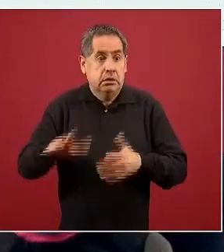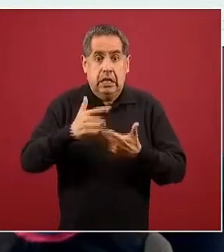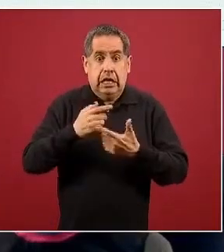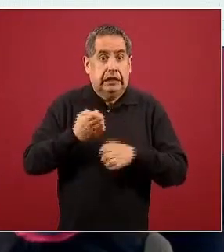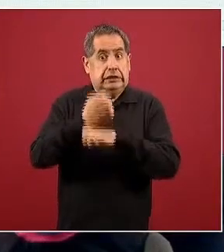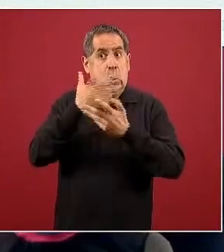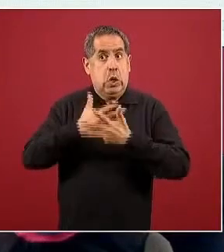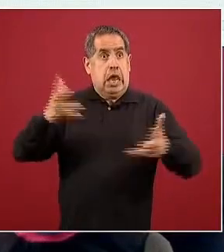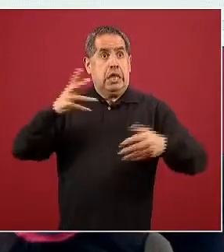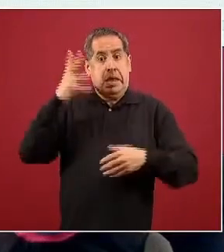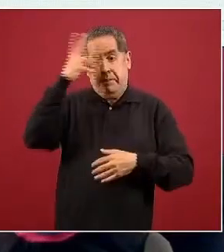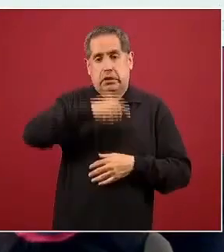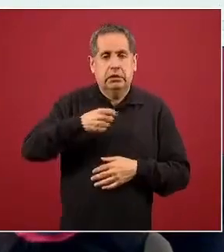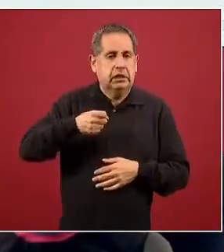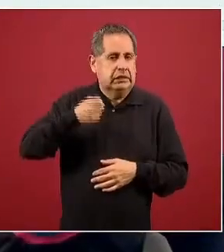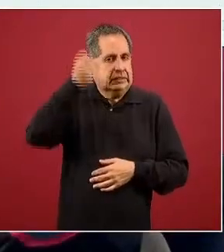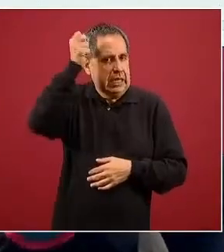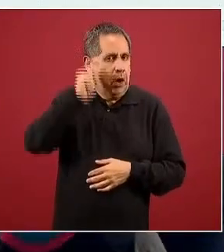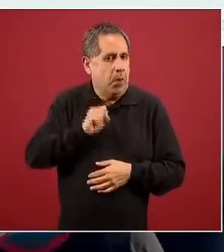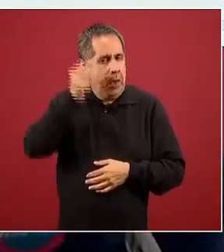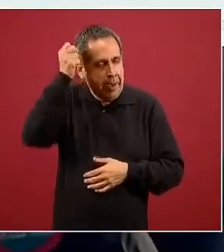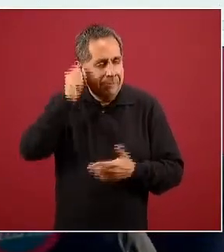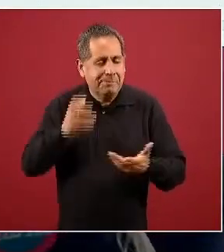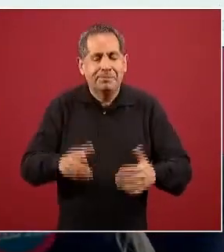enorme estado de Sinaloa.